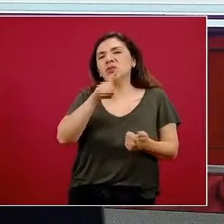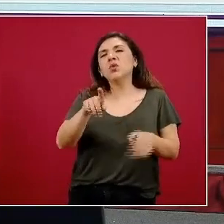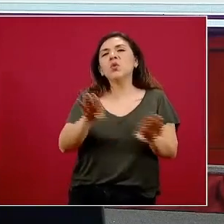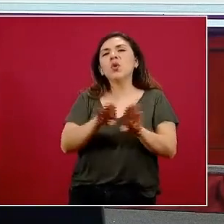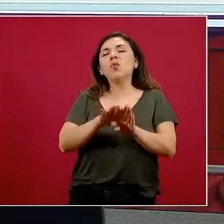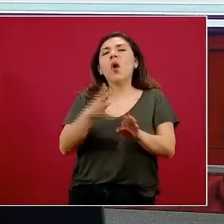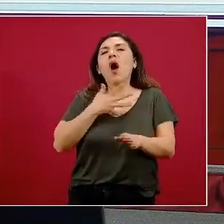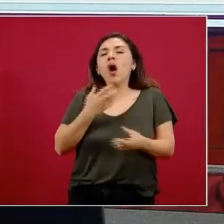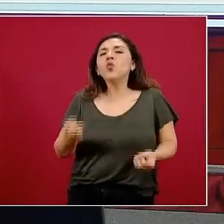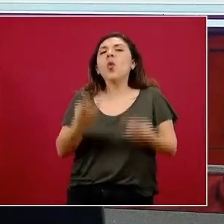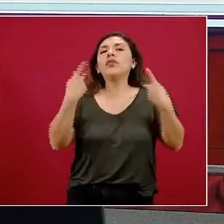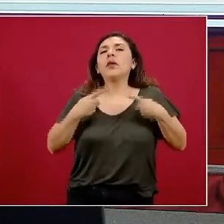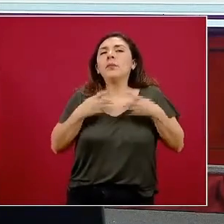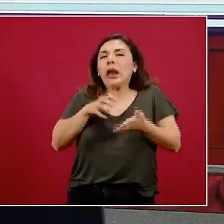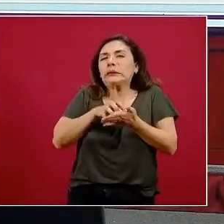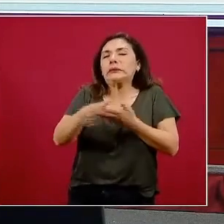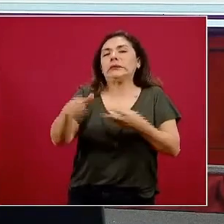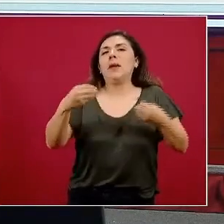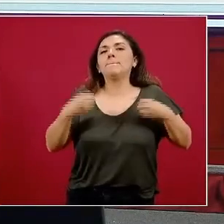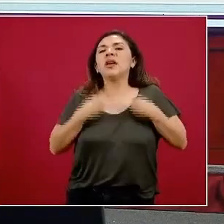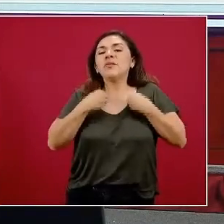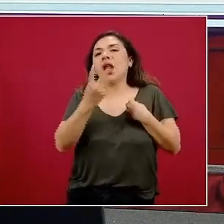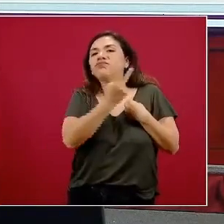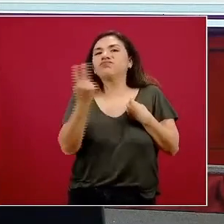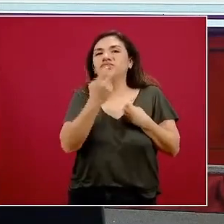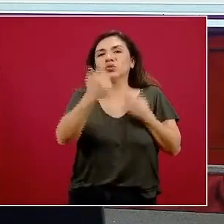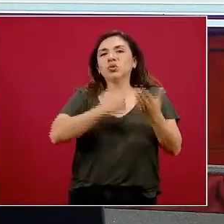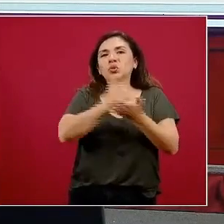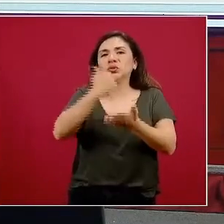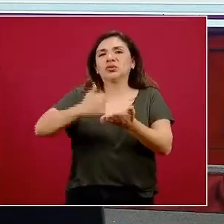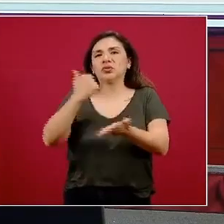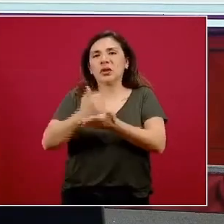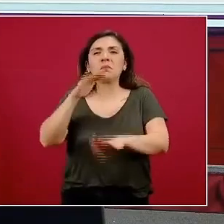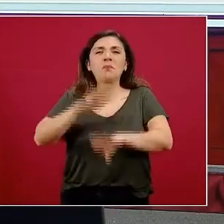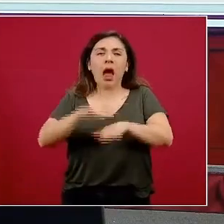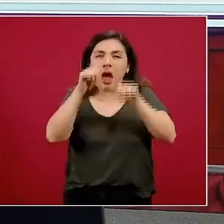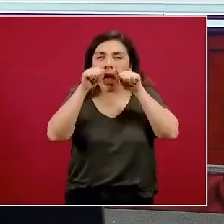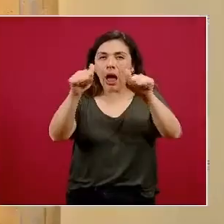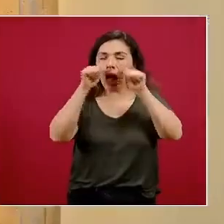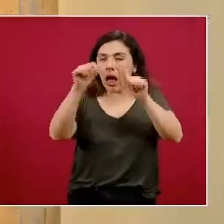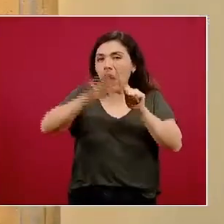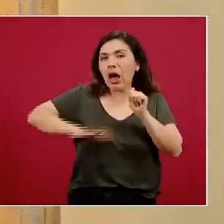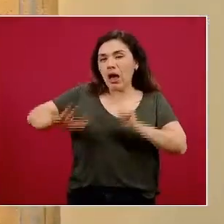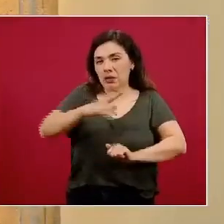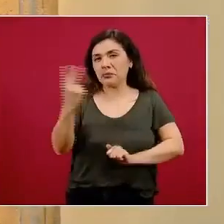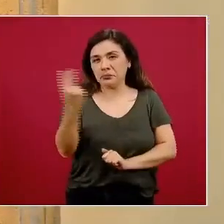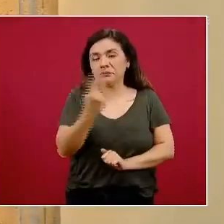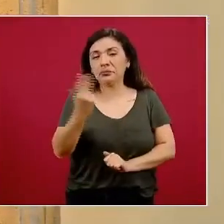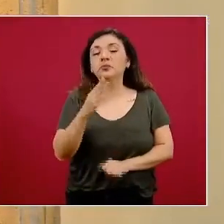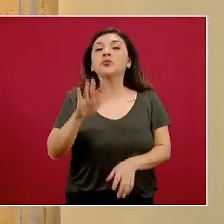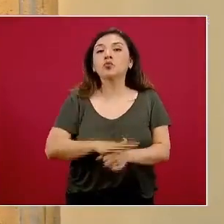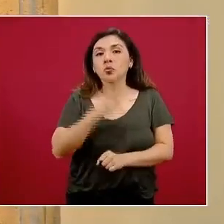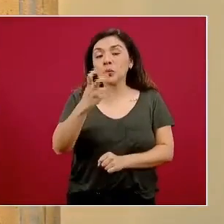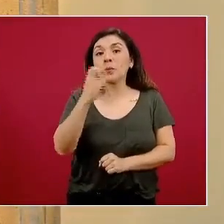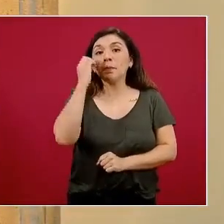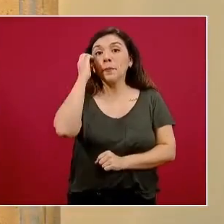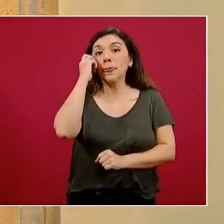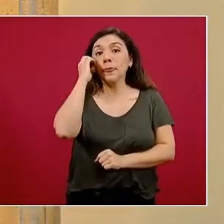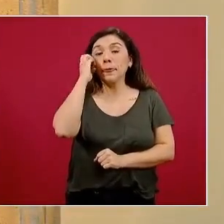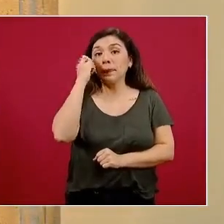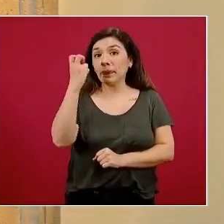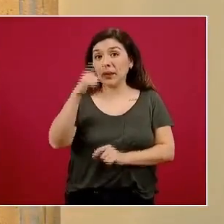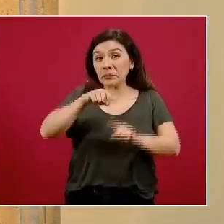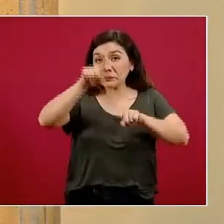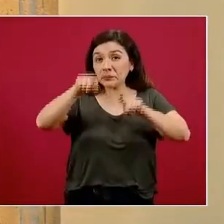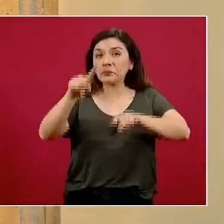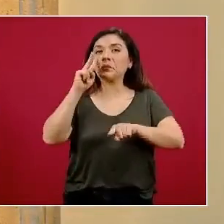de la densidad poblacional o la cantidad de personas que residen en estas entidades federativas. Y entonces, bueno, este gráfico